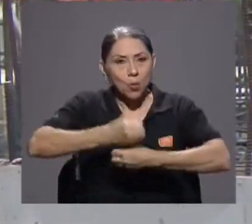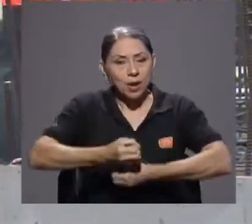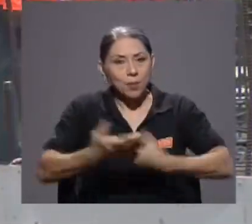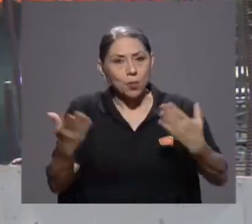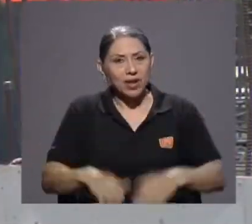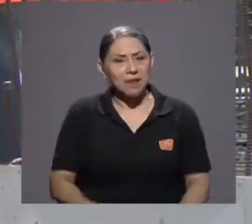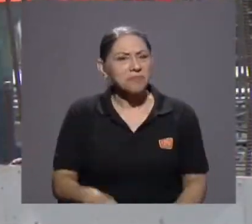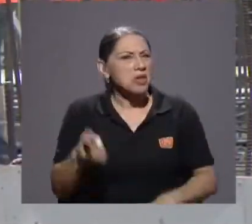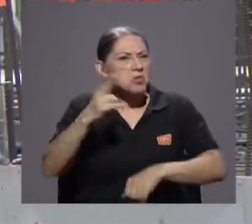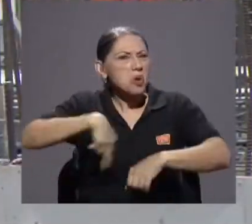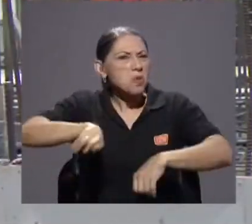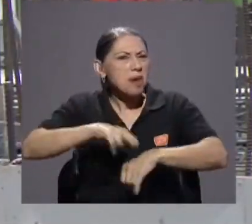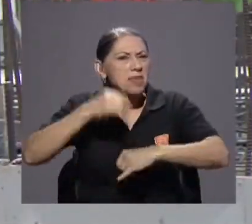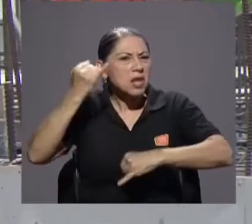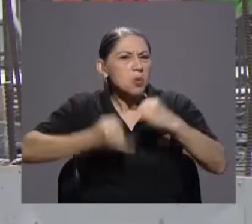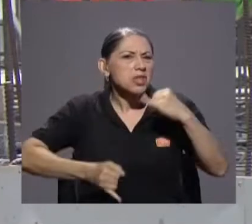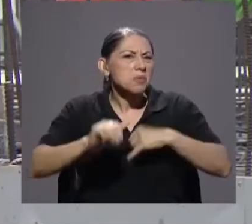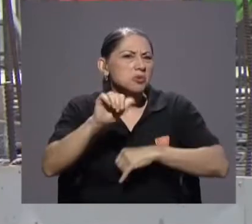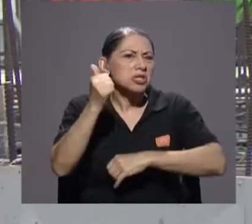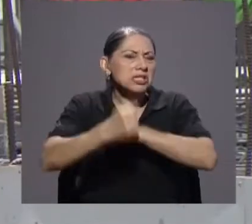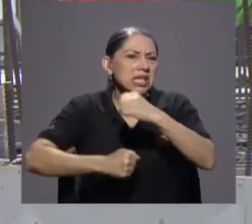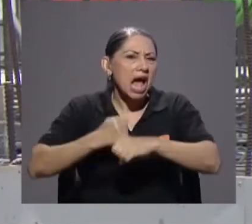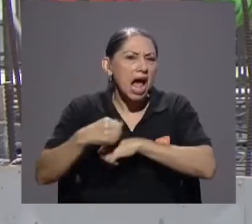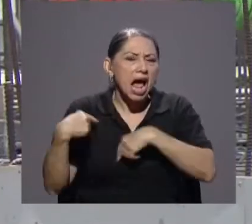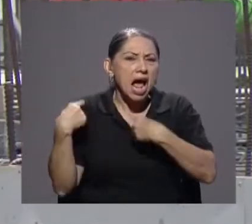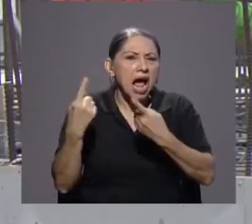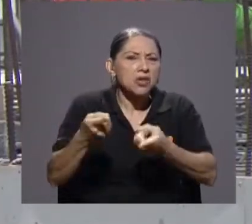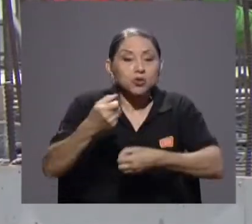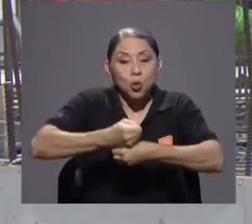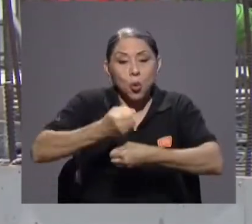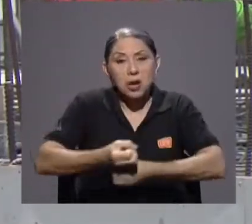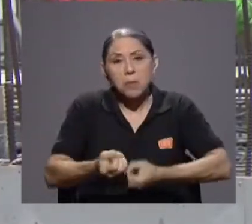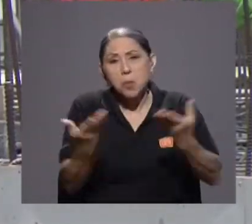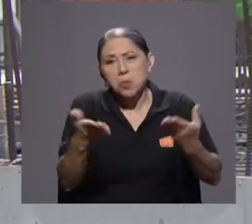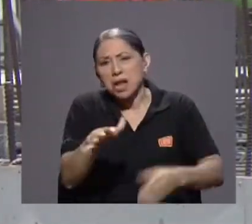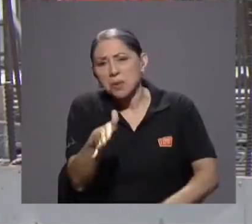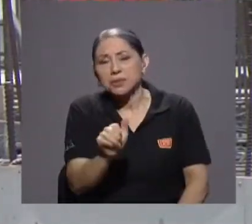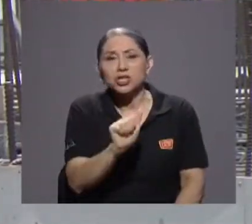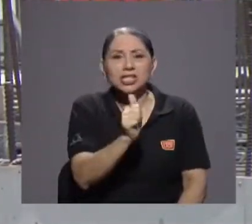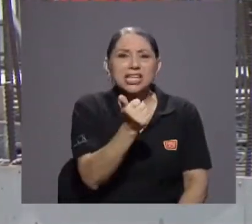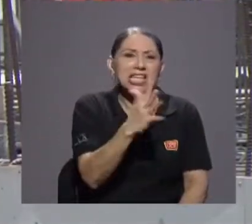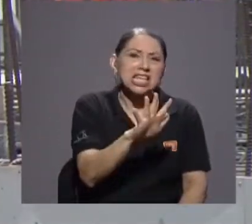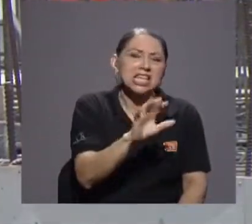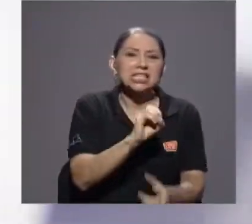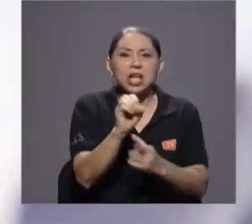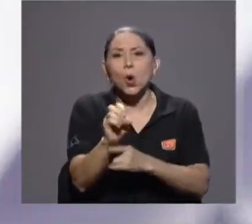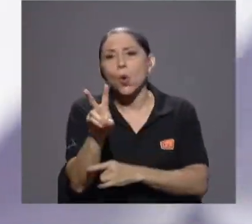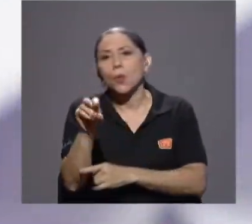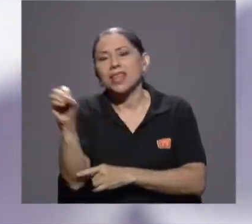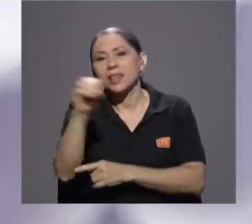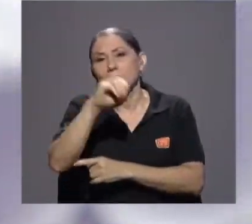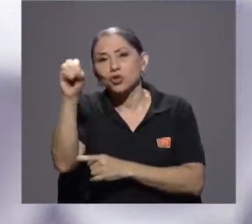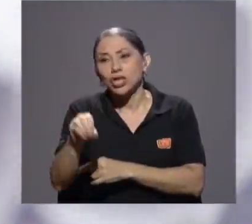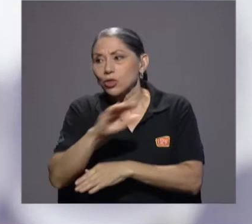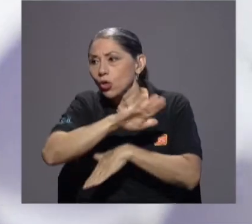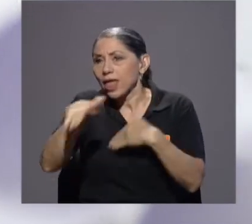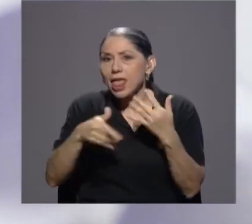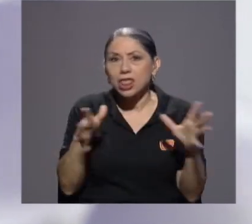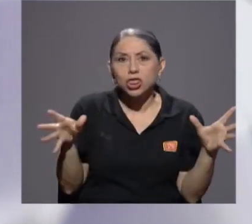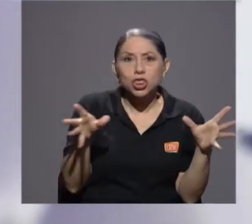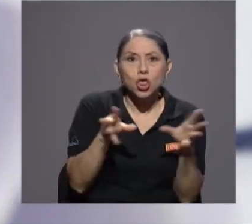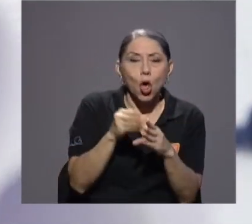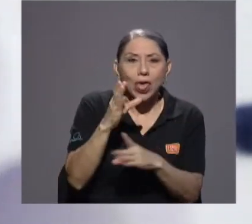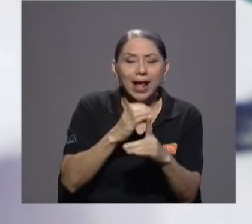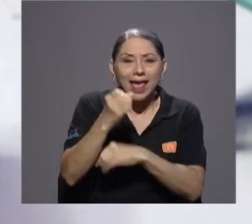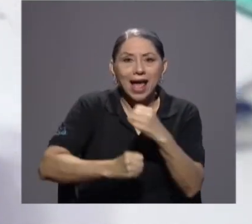en los últimos 8 o 10 años la obra pública había oscilado entre un 15 y un 20% del total de obra que se registra anualmente. Ahora ha caído